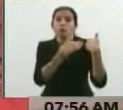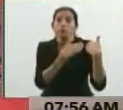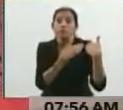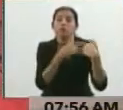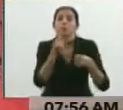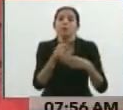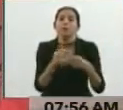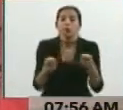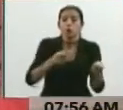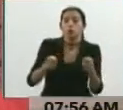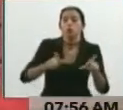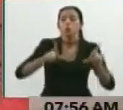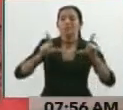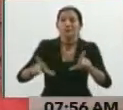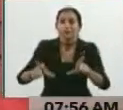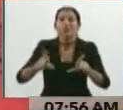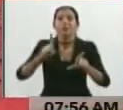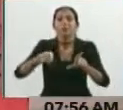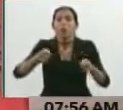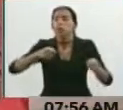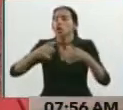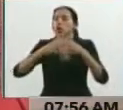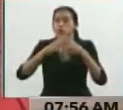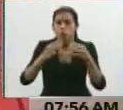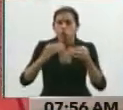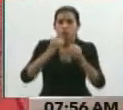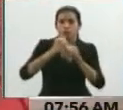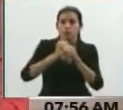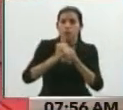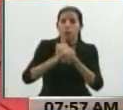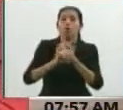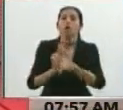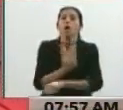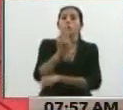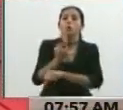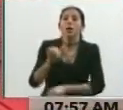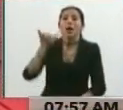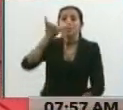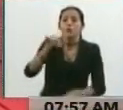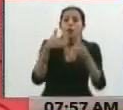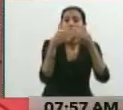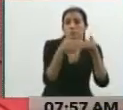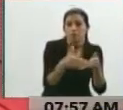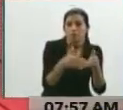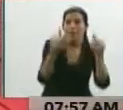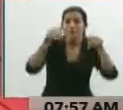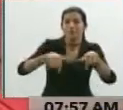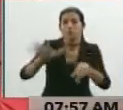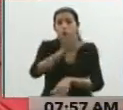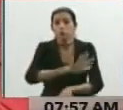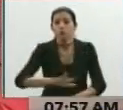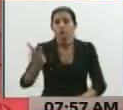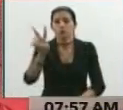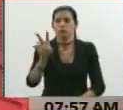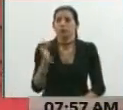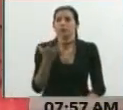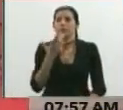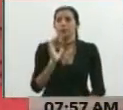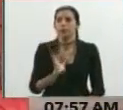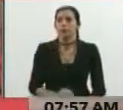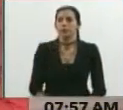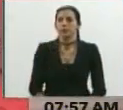certificar controlar todas las operaciones aeronáuticas dentro del territorio de la república bolivariana de venezuela es decir éste